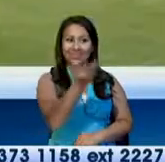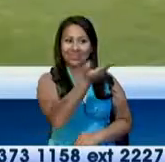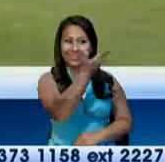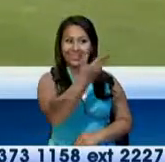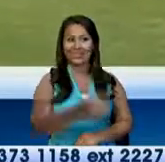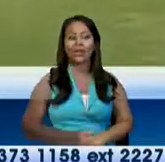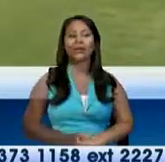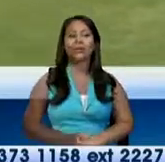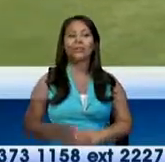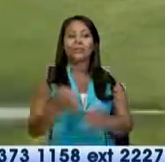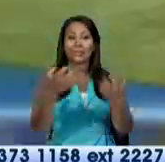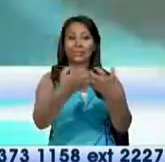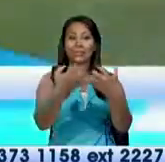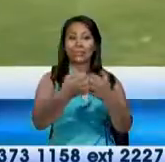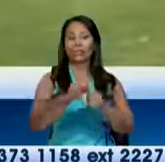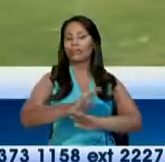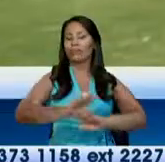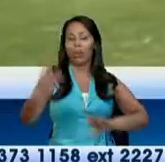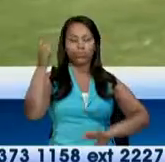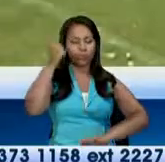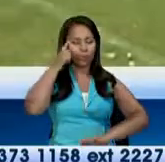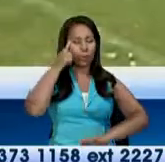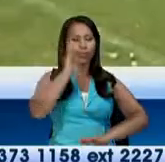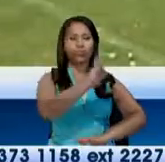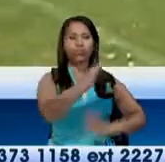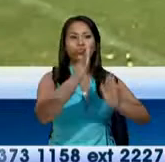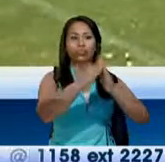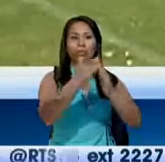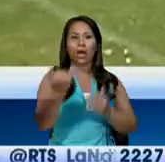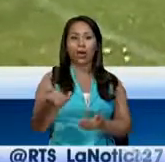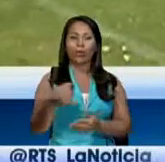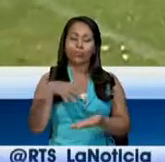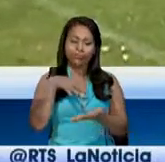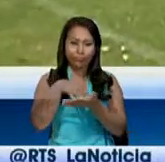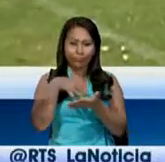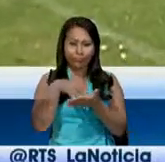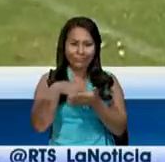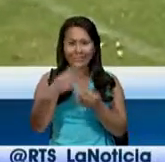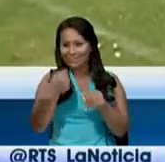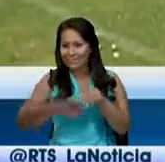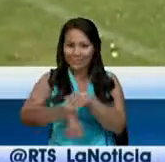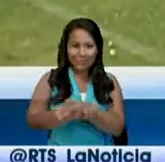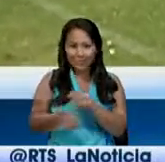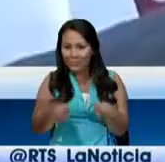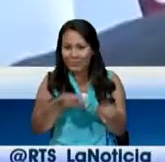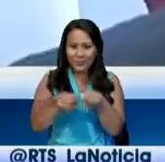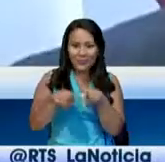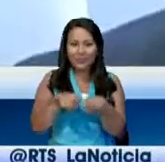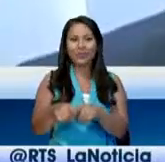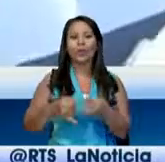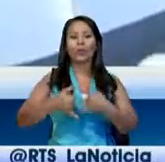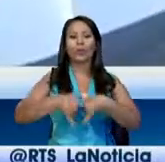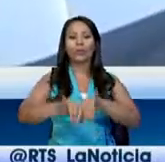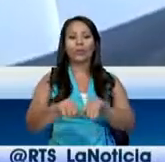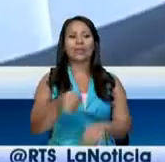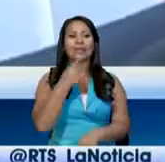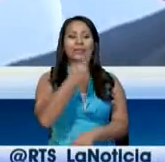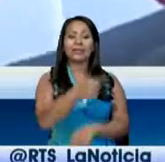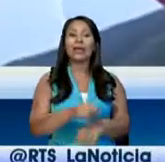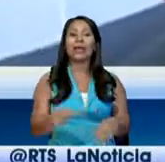La selección ya está concentrada en su casa, la historia está escrita y los partidos continúan. Ecuador tiene que